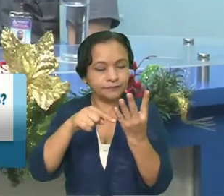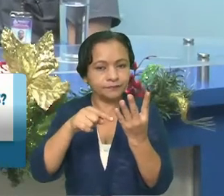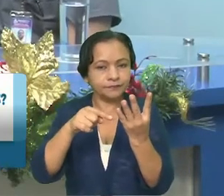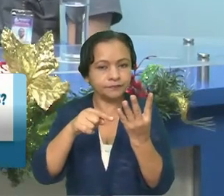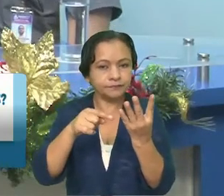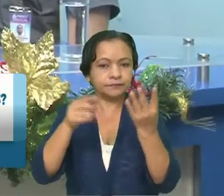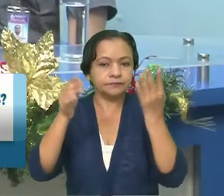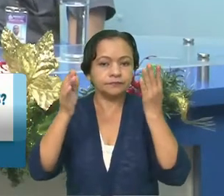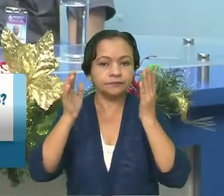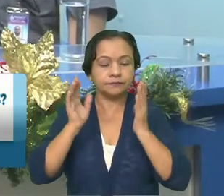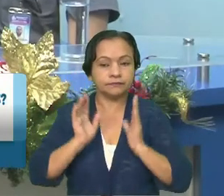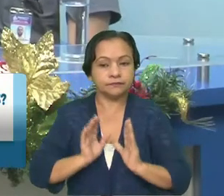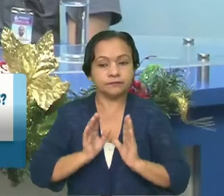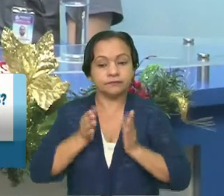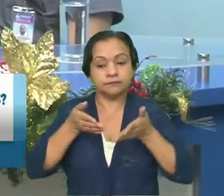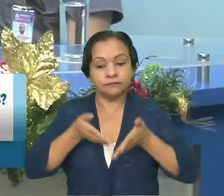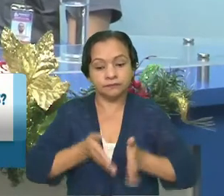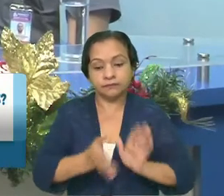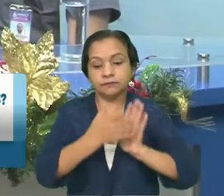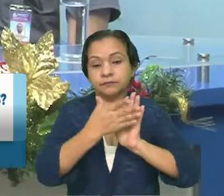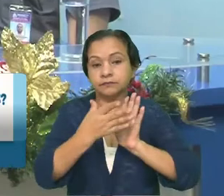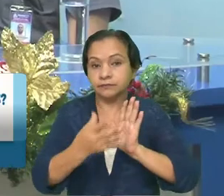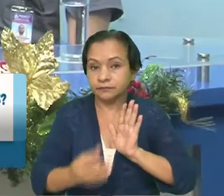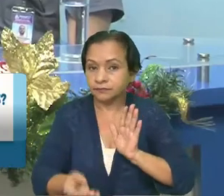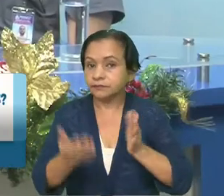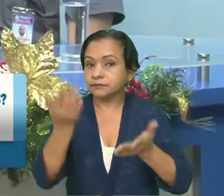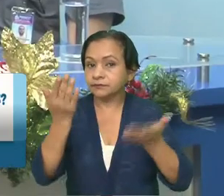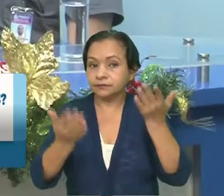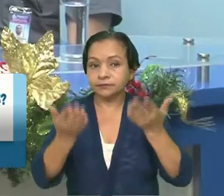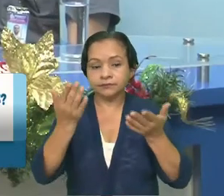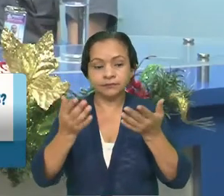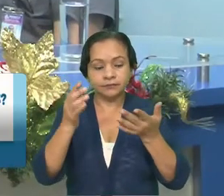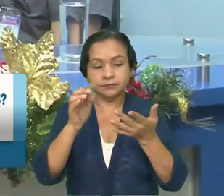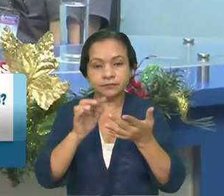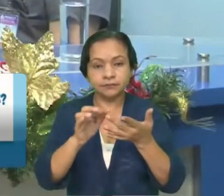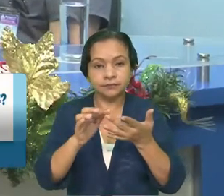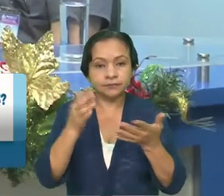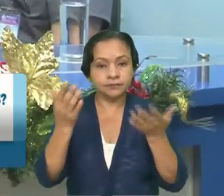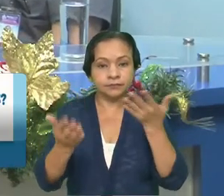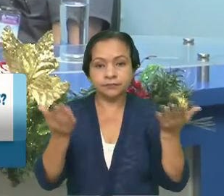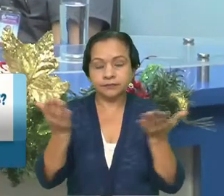predisposición hereditaria o genética, exposición